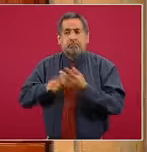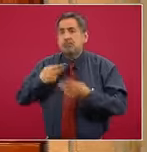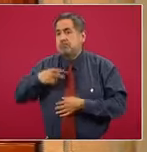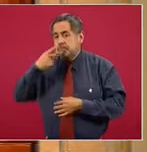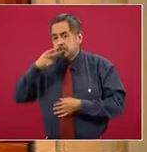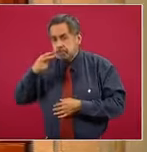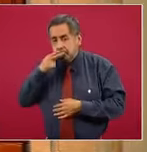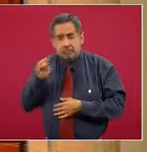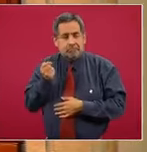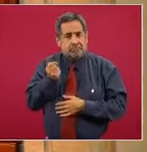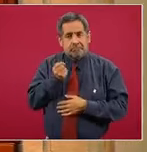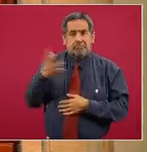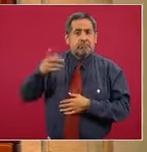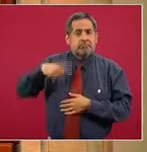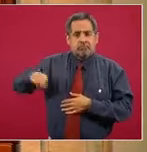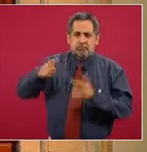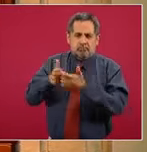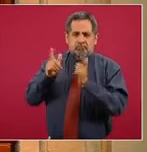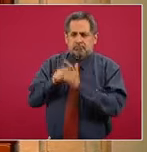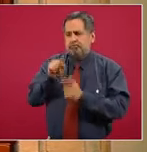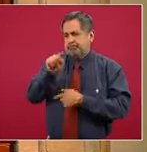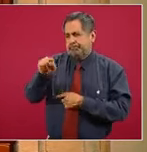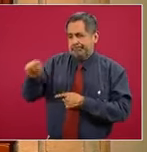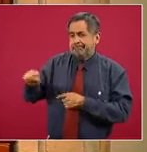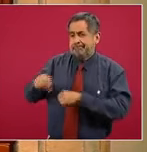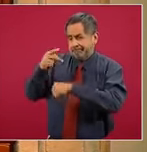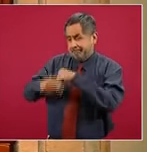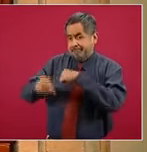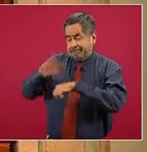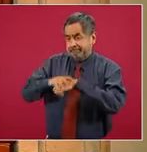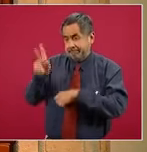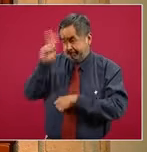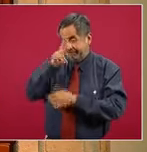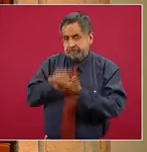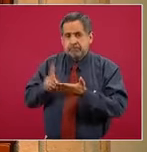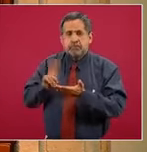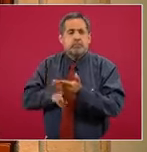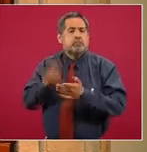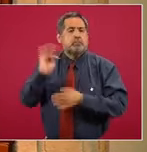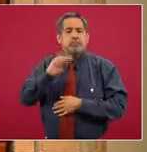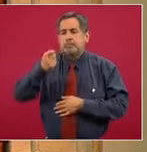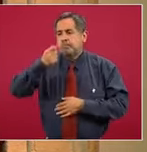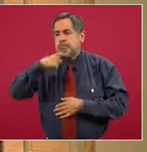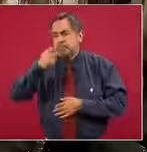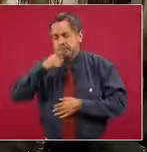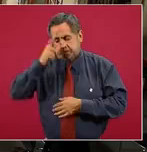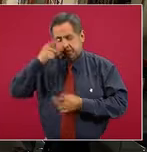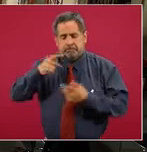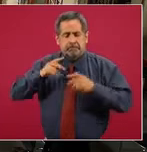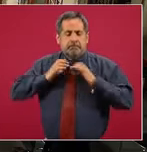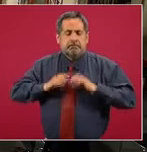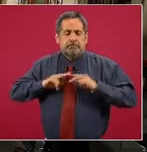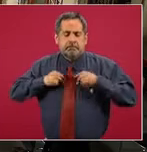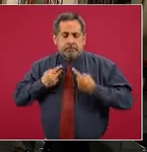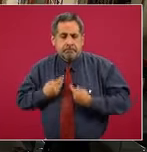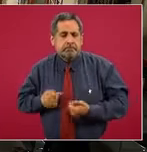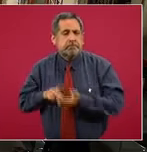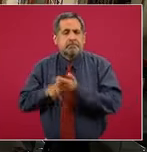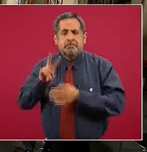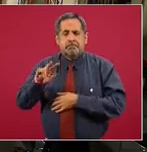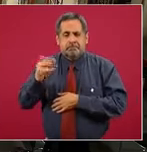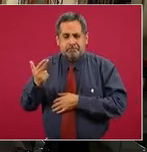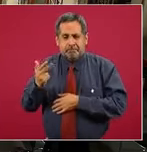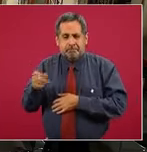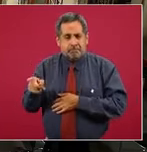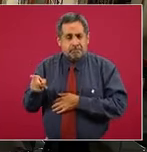fumadores, hay muchos grupos de riesgo que hemos definido, pacientes que toman algún tipo de inmunosupresión, pacientes con VIH. En